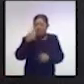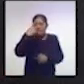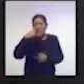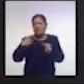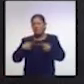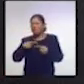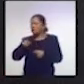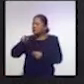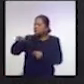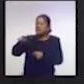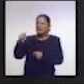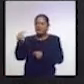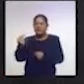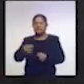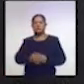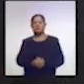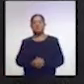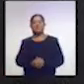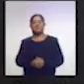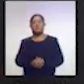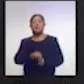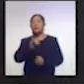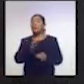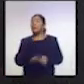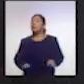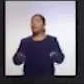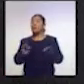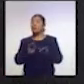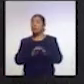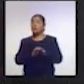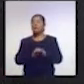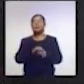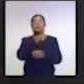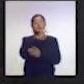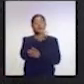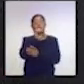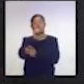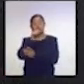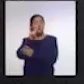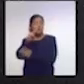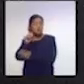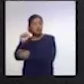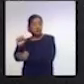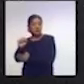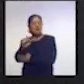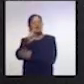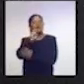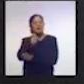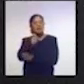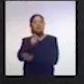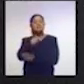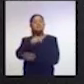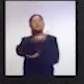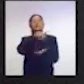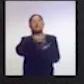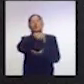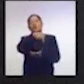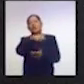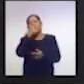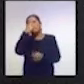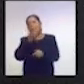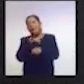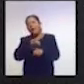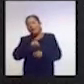necesite? Claro, es muy importante la función del Centro Estatal de la Transfusión Sanguínea, porque nosotros aportamos cualquier